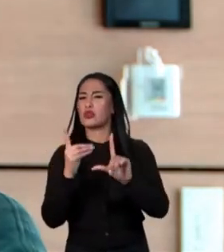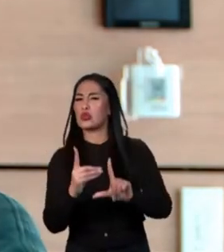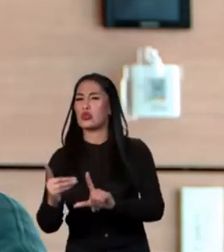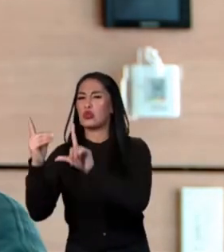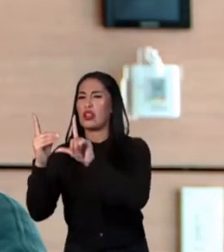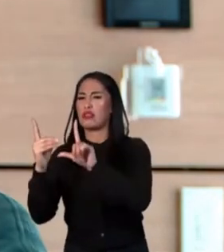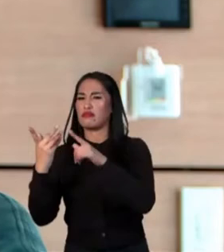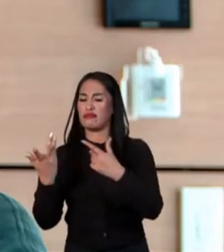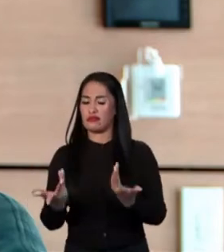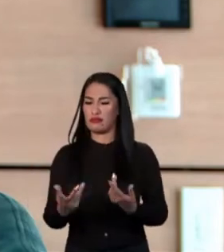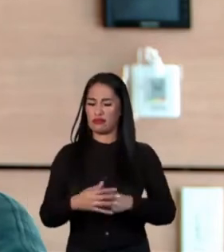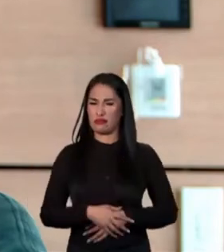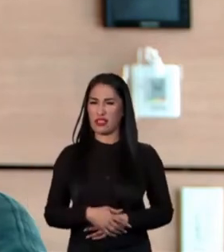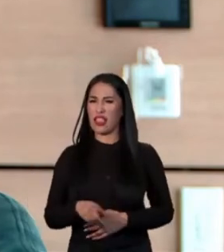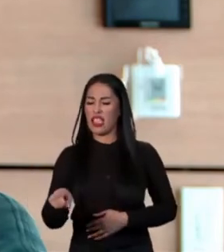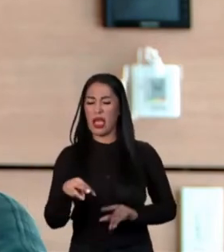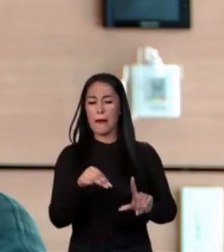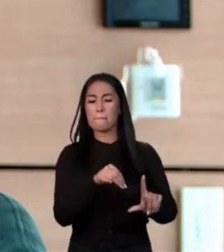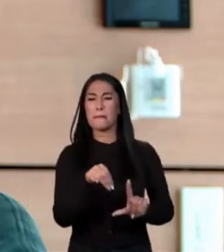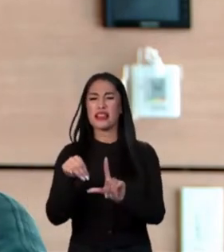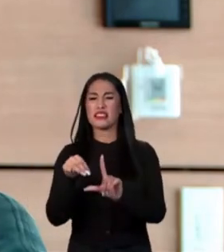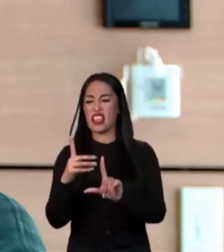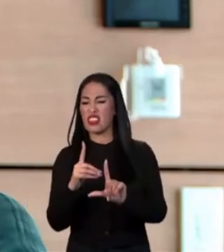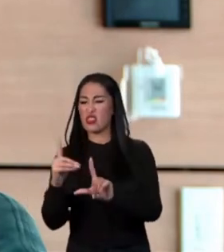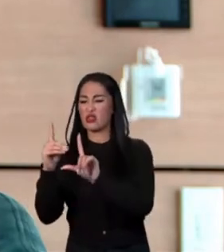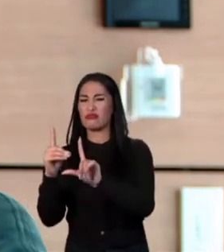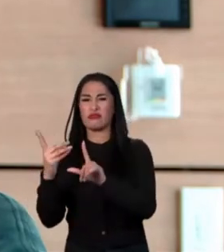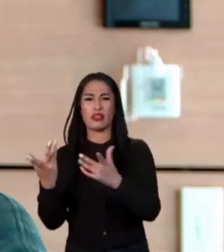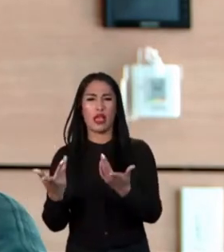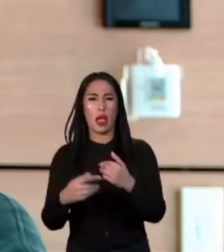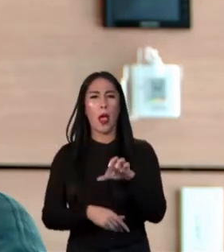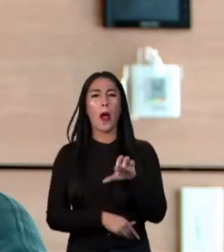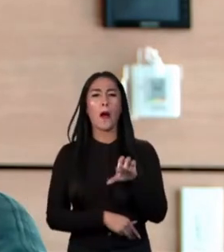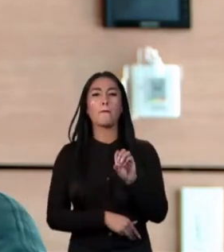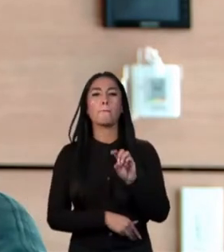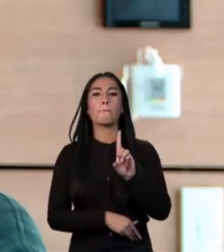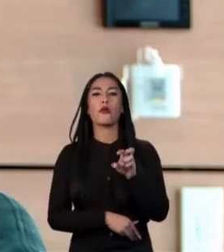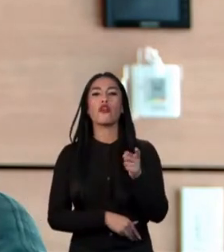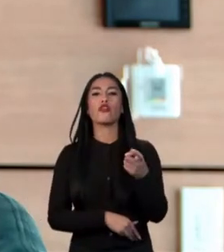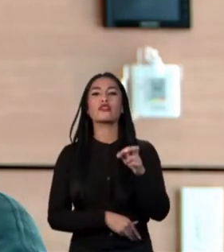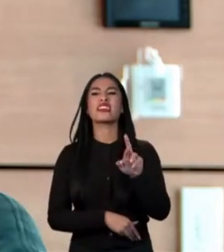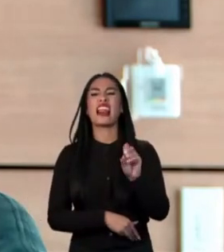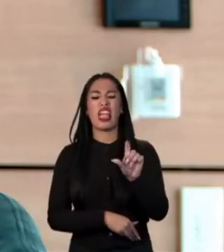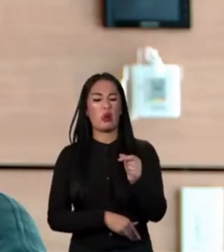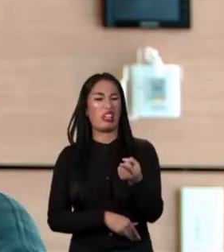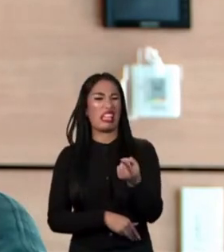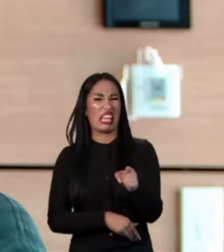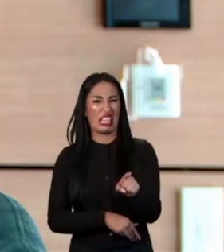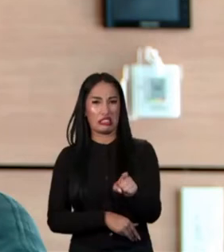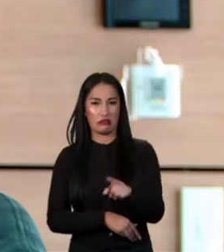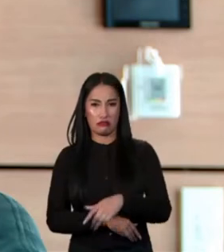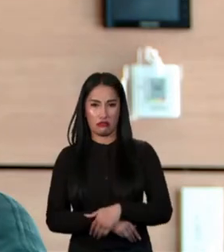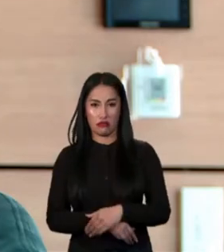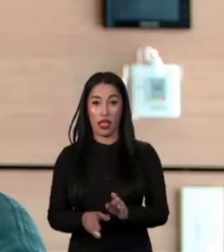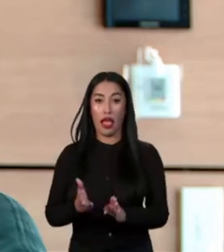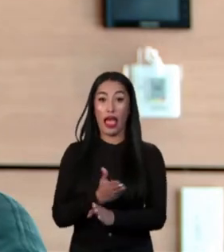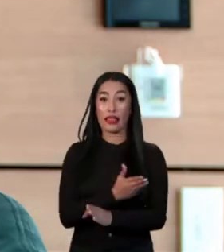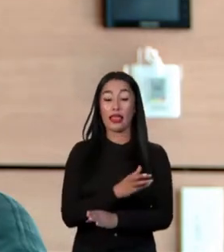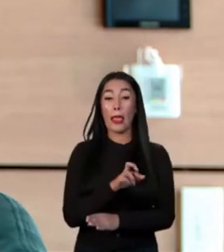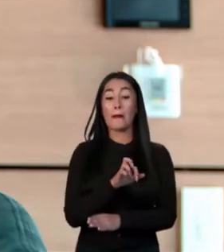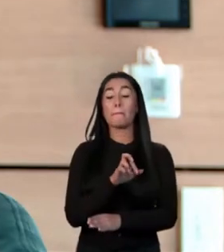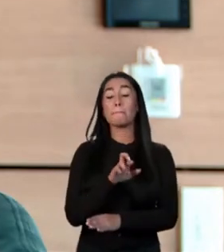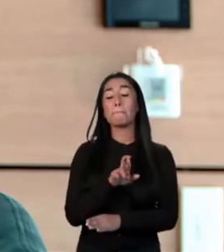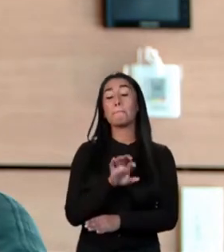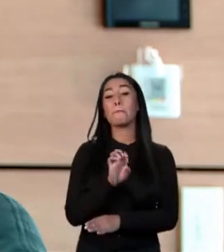pregrado en toda su formación que se considera ya posgrado lo digo porque todos lo estamos viviendo pero nuestros pregrado se diseñaron en un momento